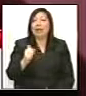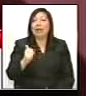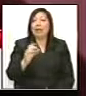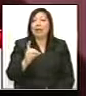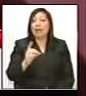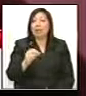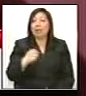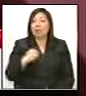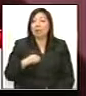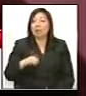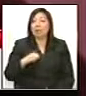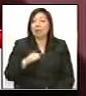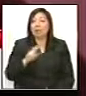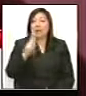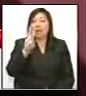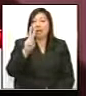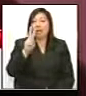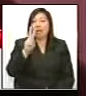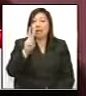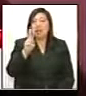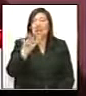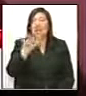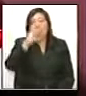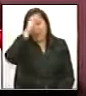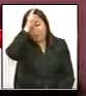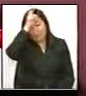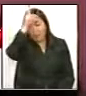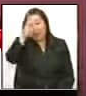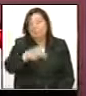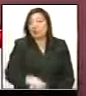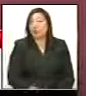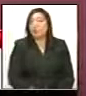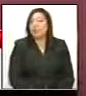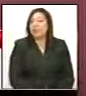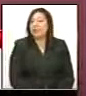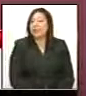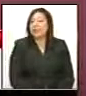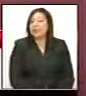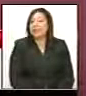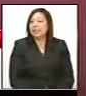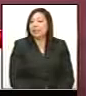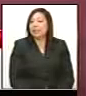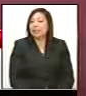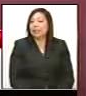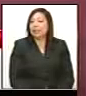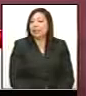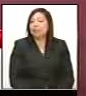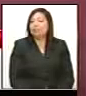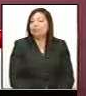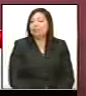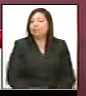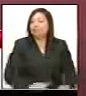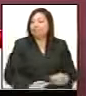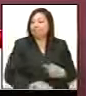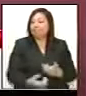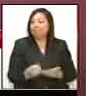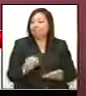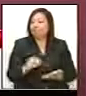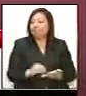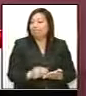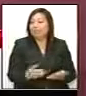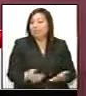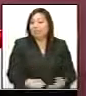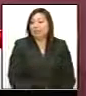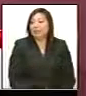de la Municipalidad de La Victoria, en representación del señor George Forsyth, que esperábamos que se reintegre y parece